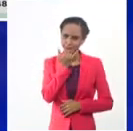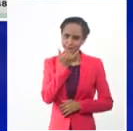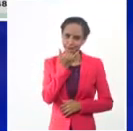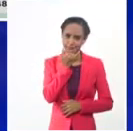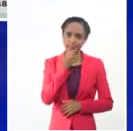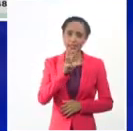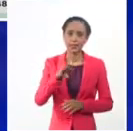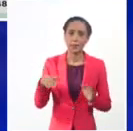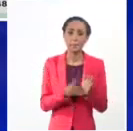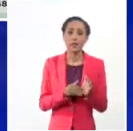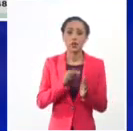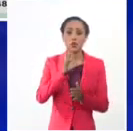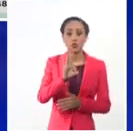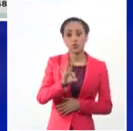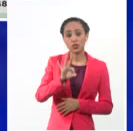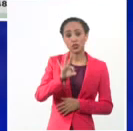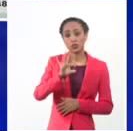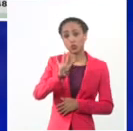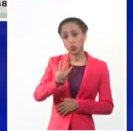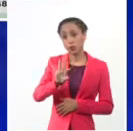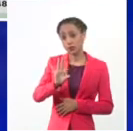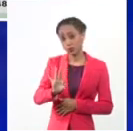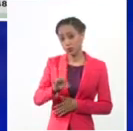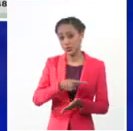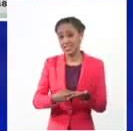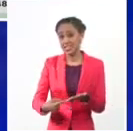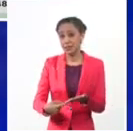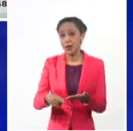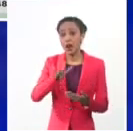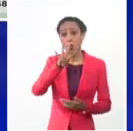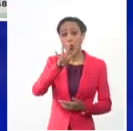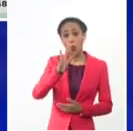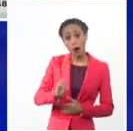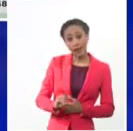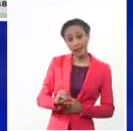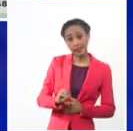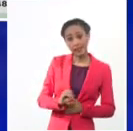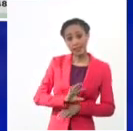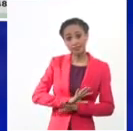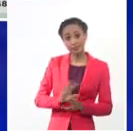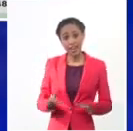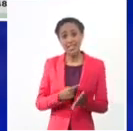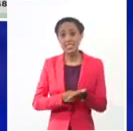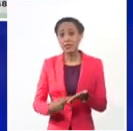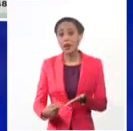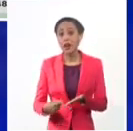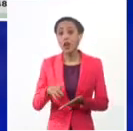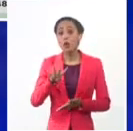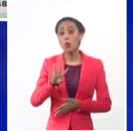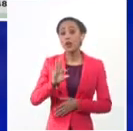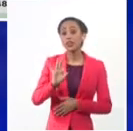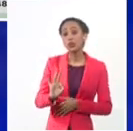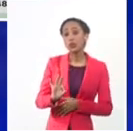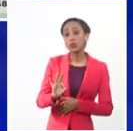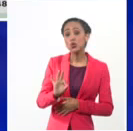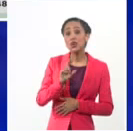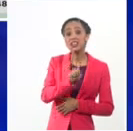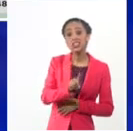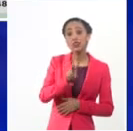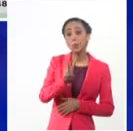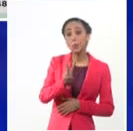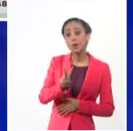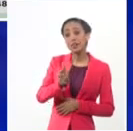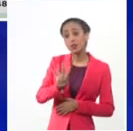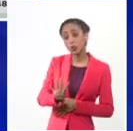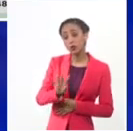3.848 que teníamos en la semana 40, terminamos la 48 con 124 casos